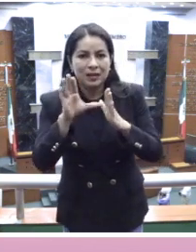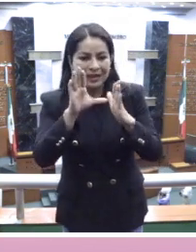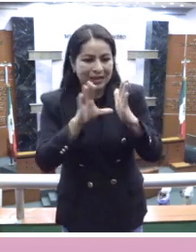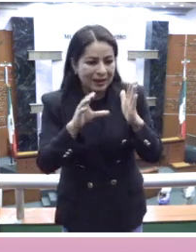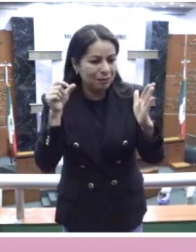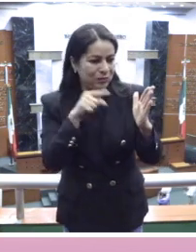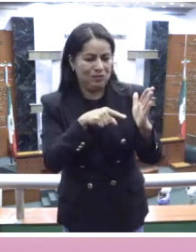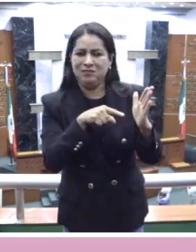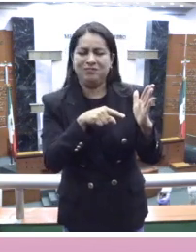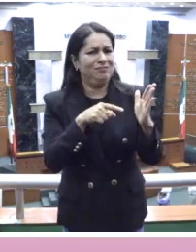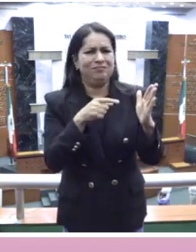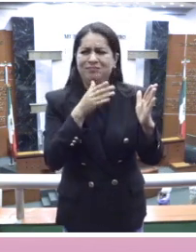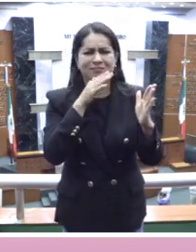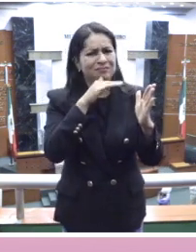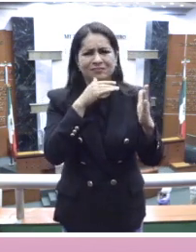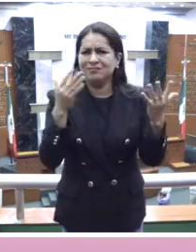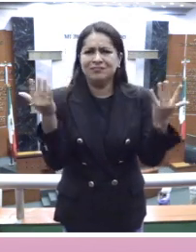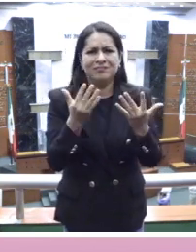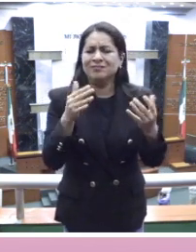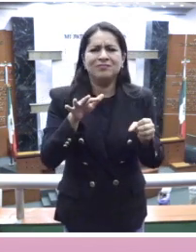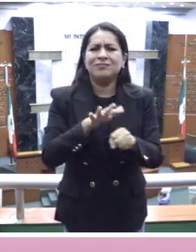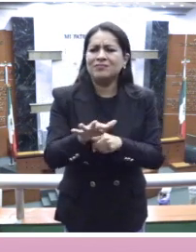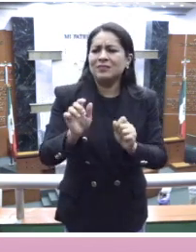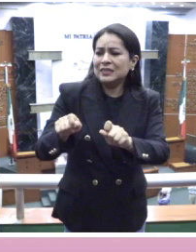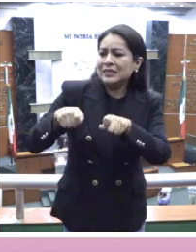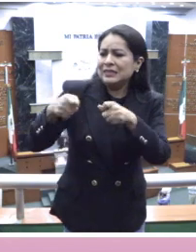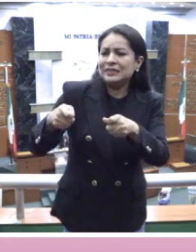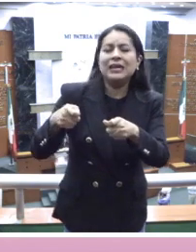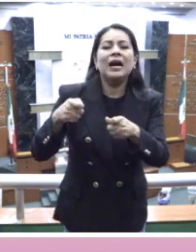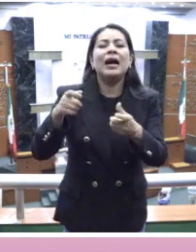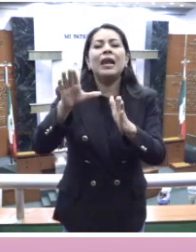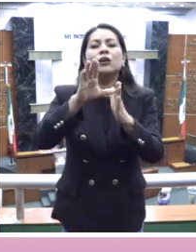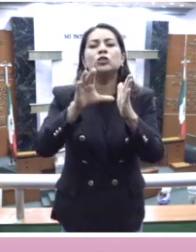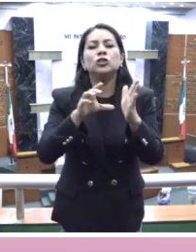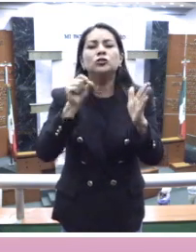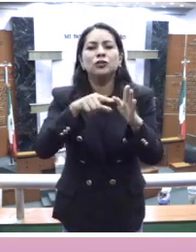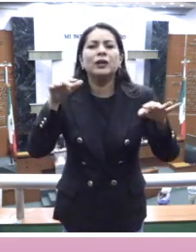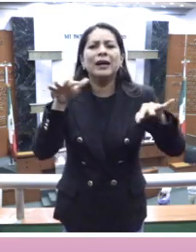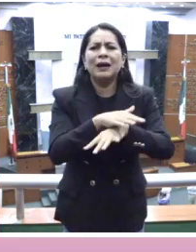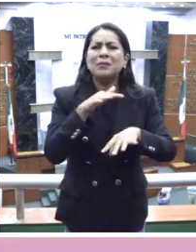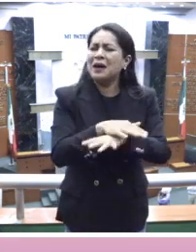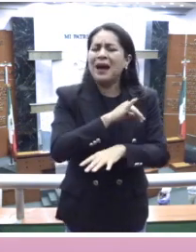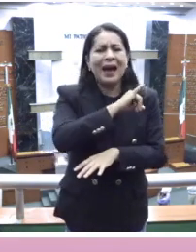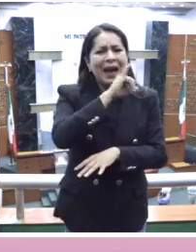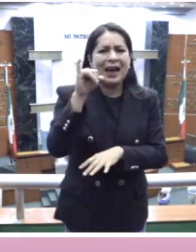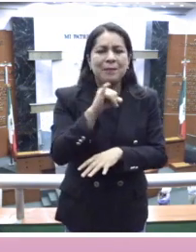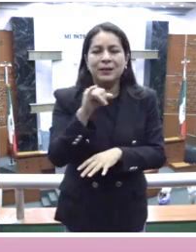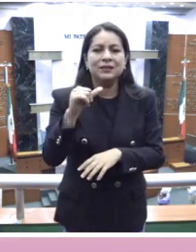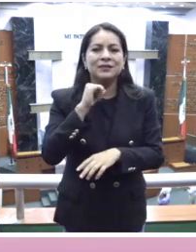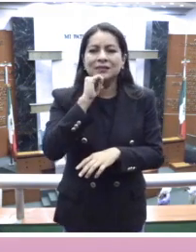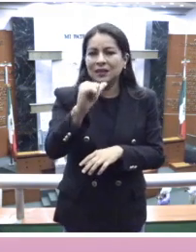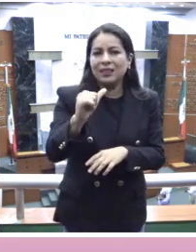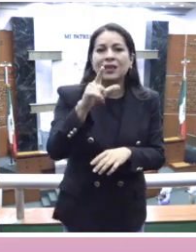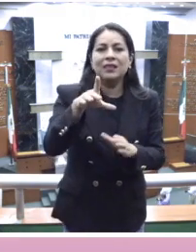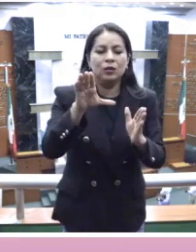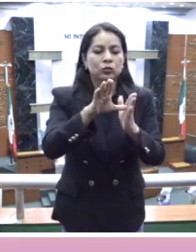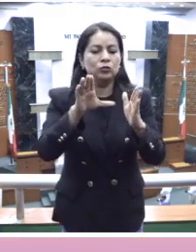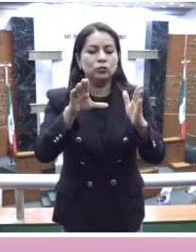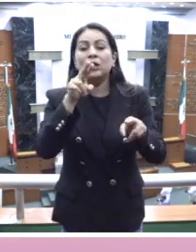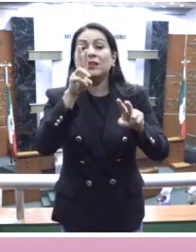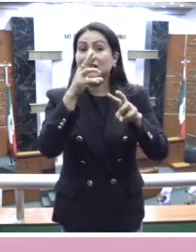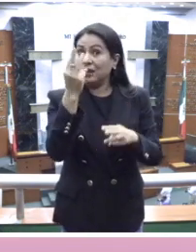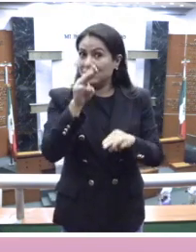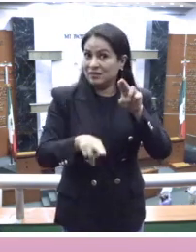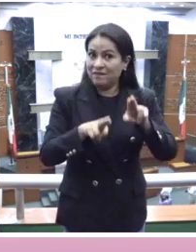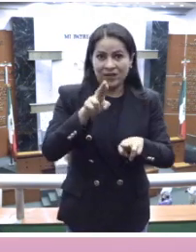no resulte admisible el que se le confiera el poder constitucional reformador a ninguno de los poderes constituidos,